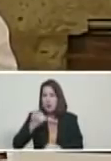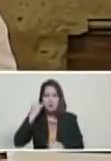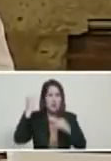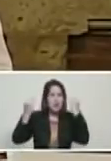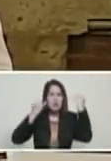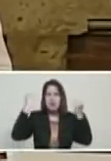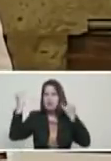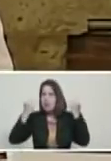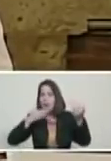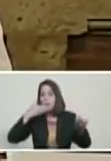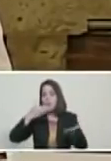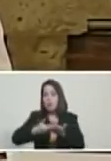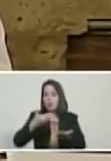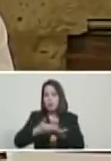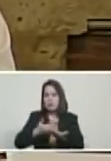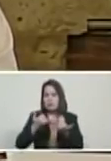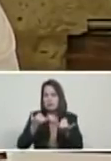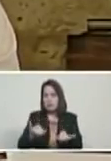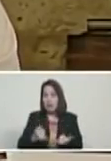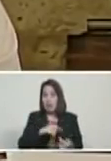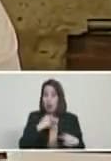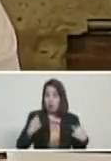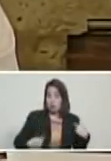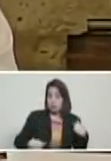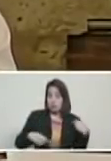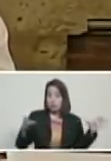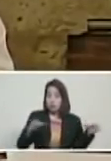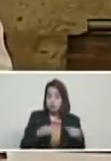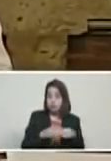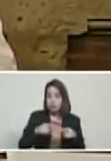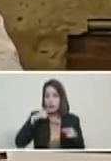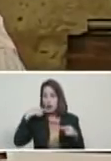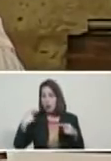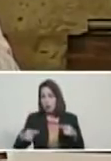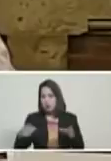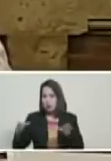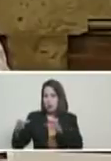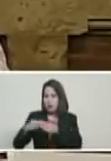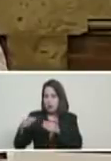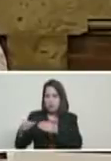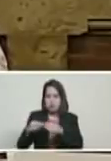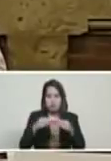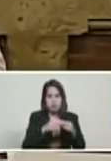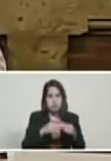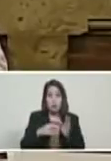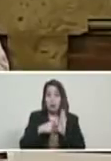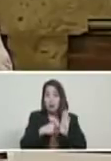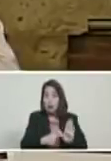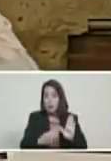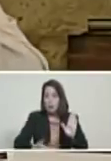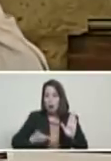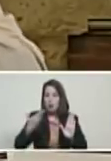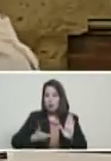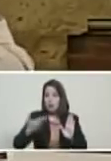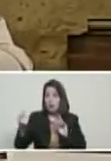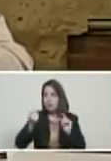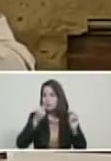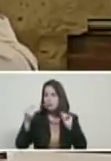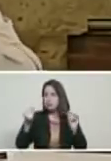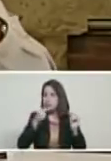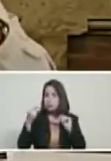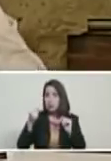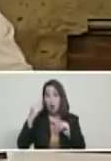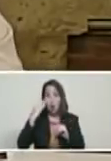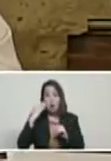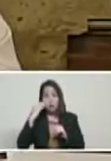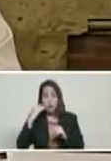aporte de los chinos, de los rusos, de la CAF, muy pertinente, comparándolo con